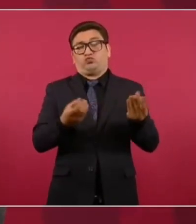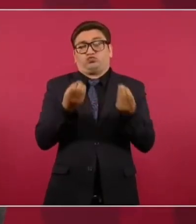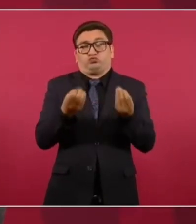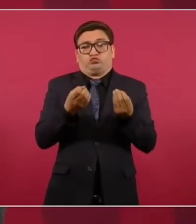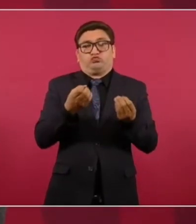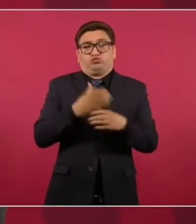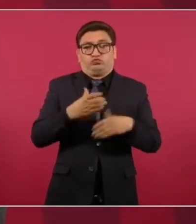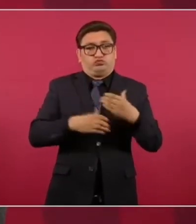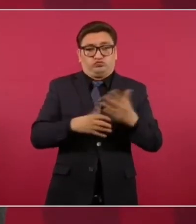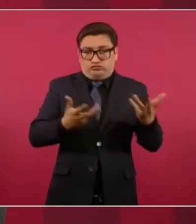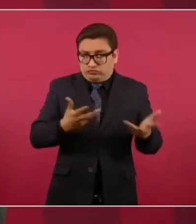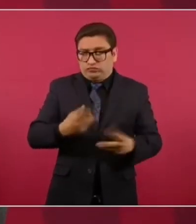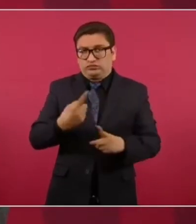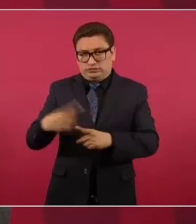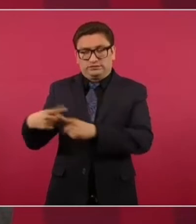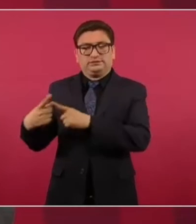¿Sí?